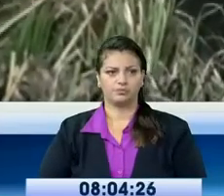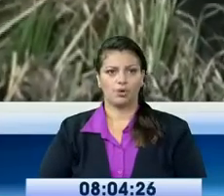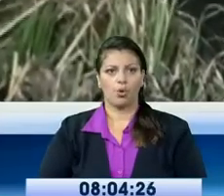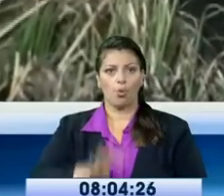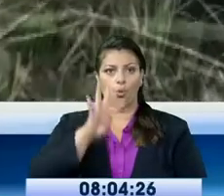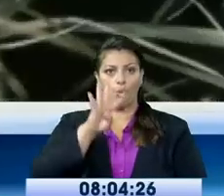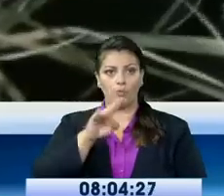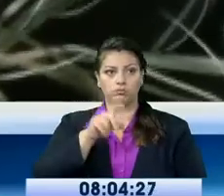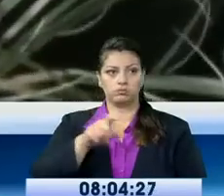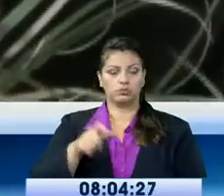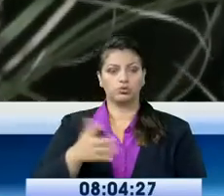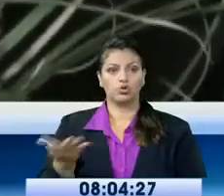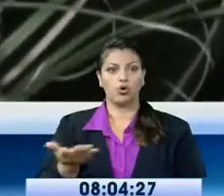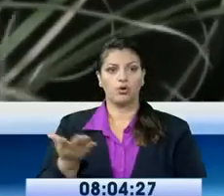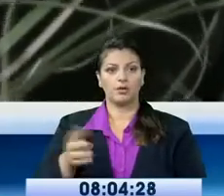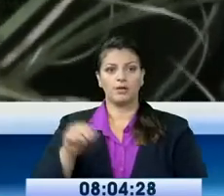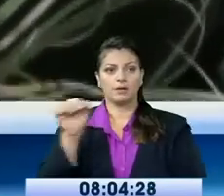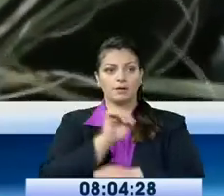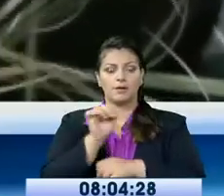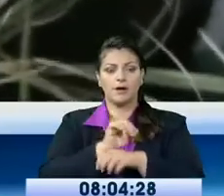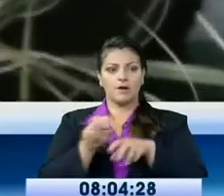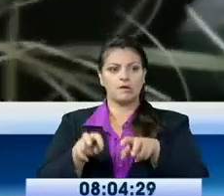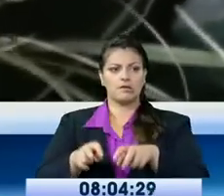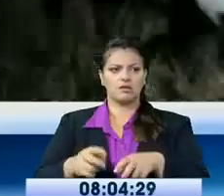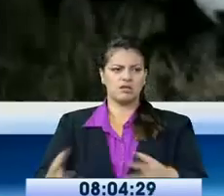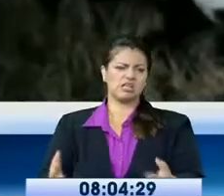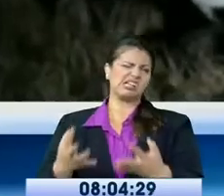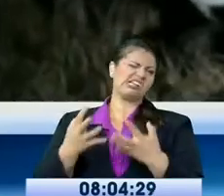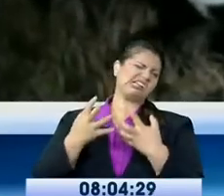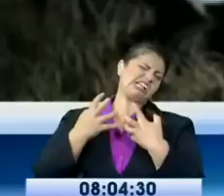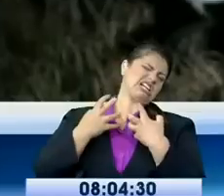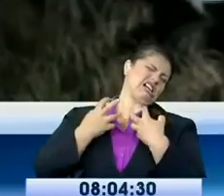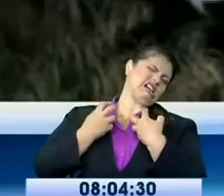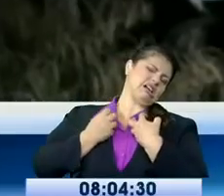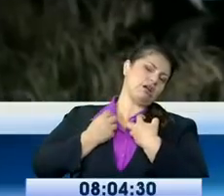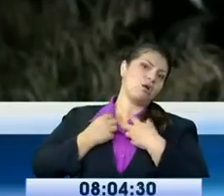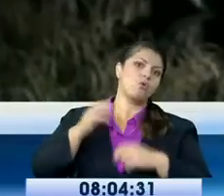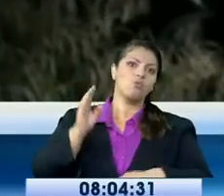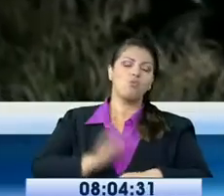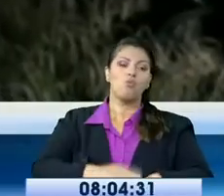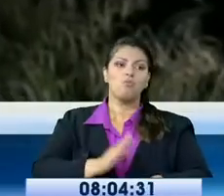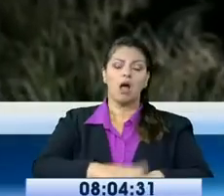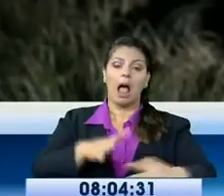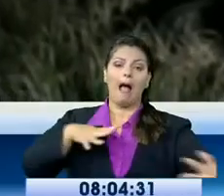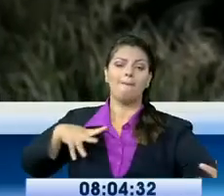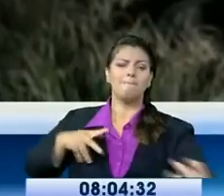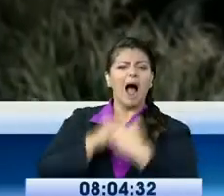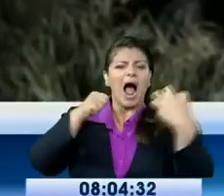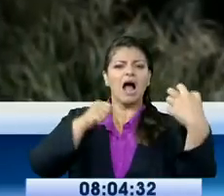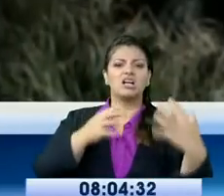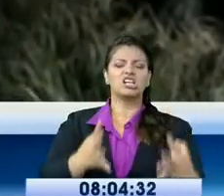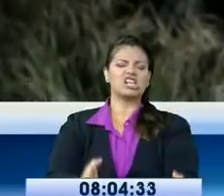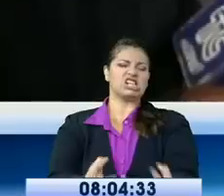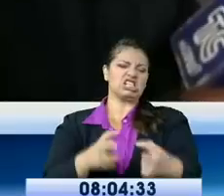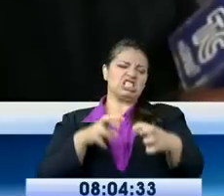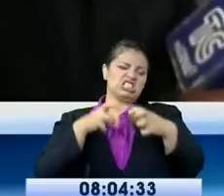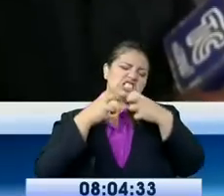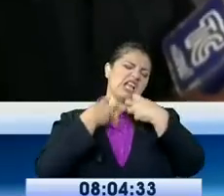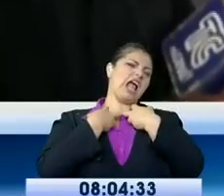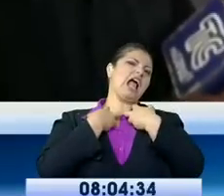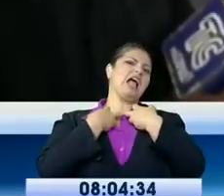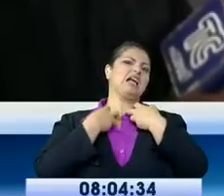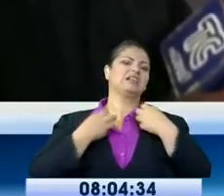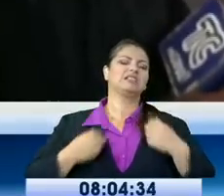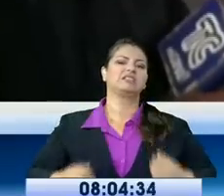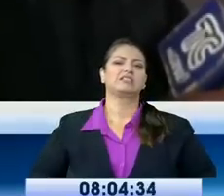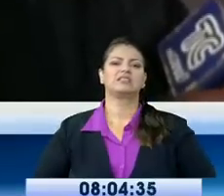cuatro ocupantes se encontraban atrapados entre los hierros, ya que por el impacto se incrustaron contra la cabina del camión. Están atrapados